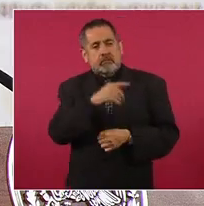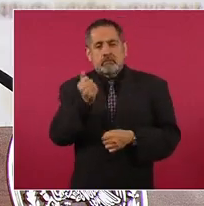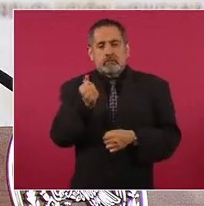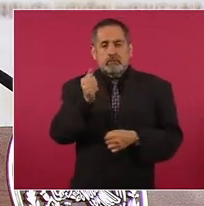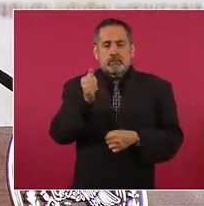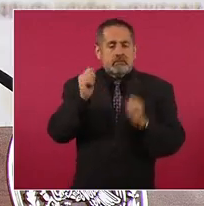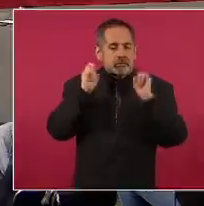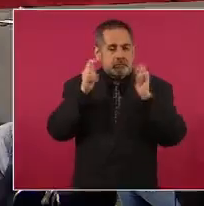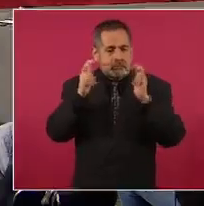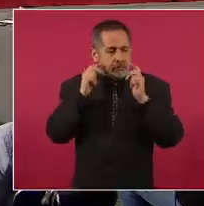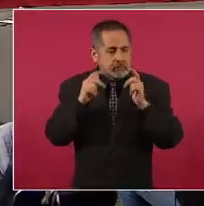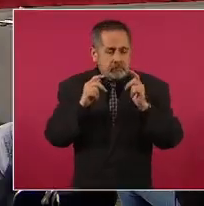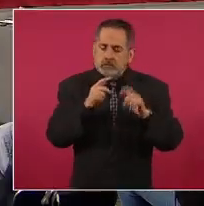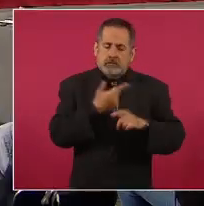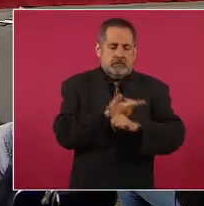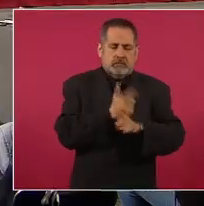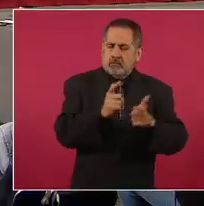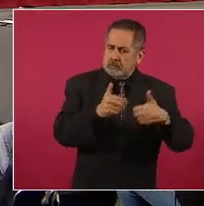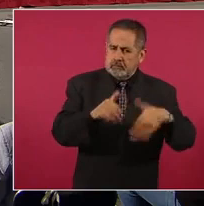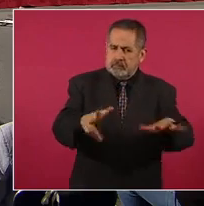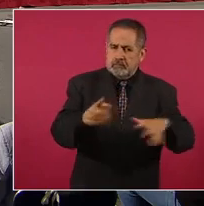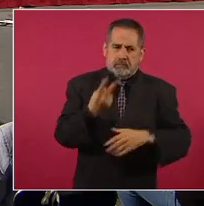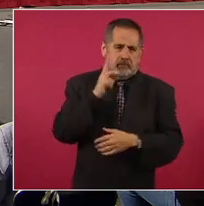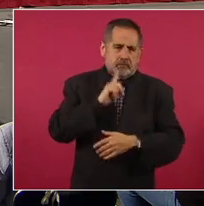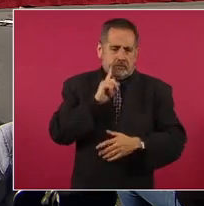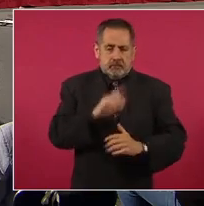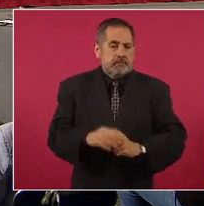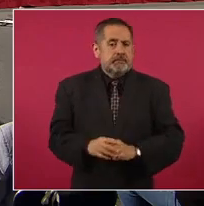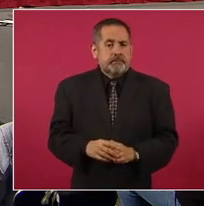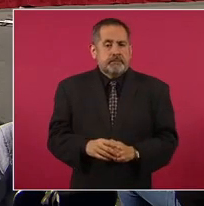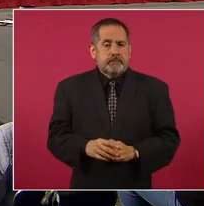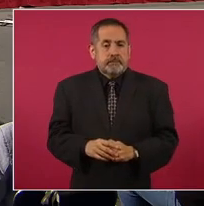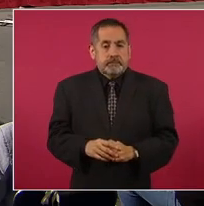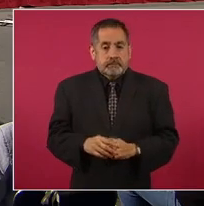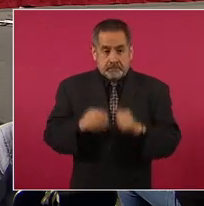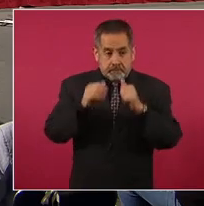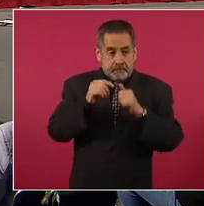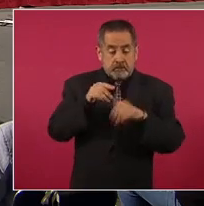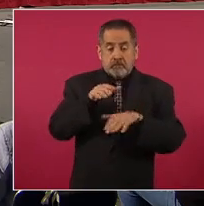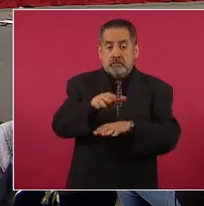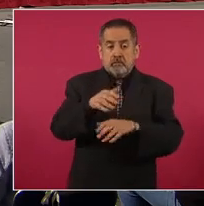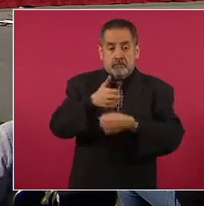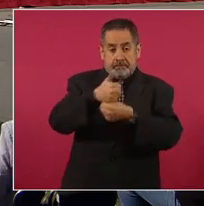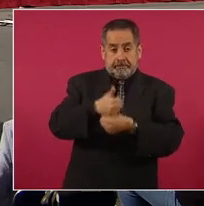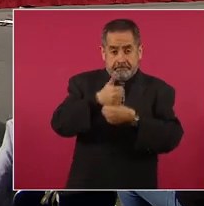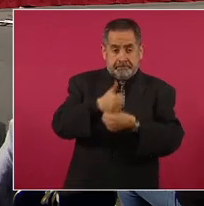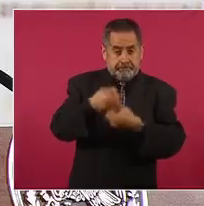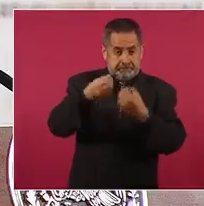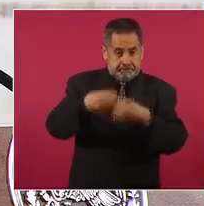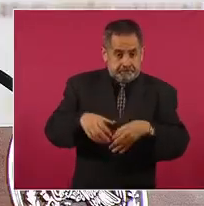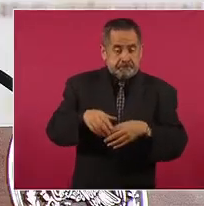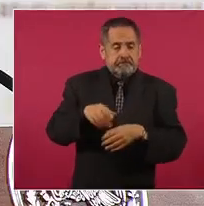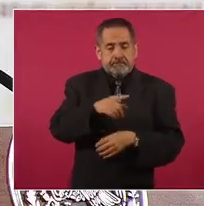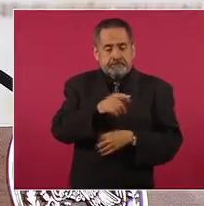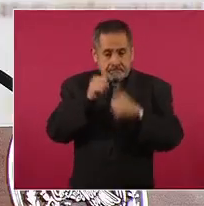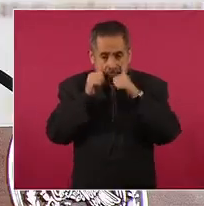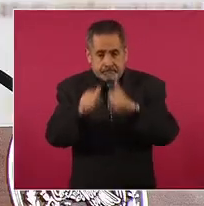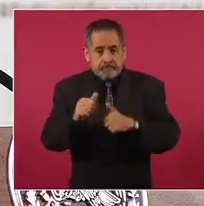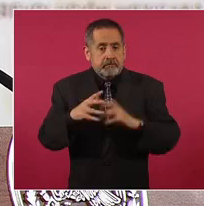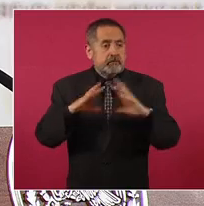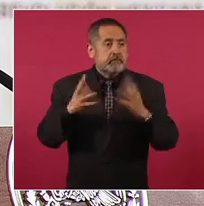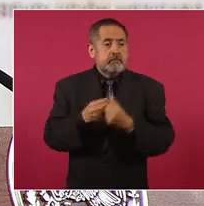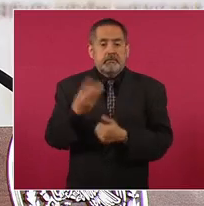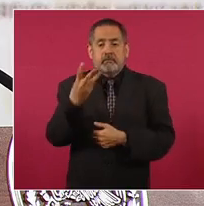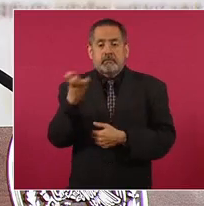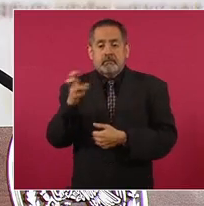en Chiapas. En lo que corresponde atención a víctimas, se ha brindado atención a